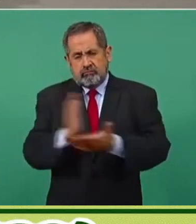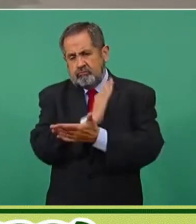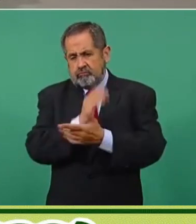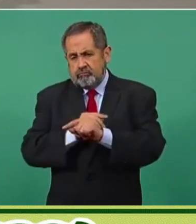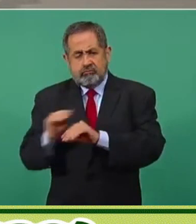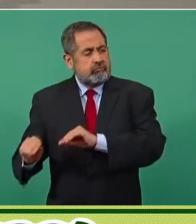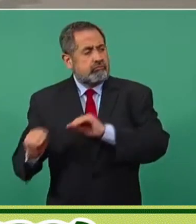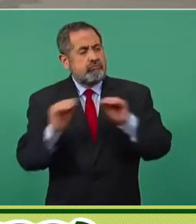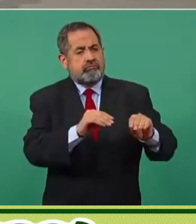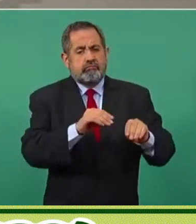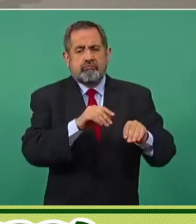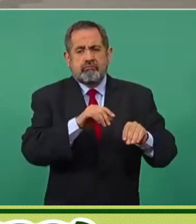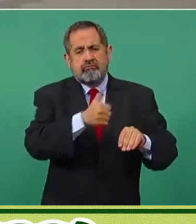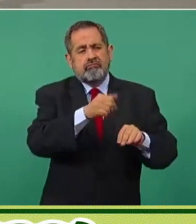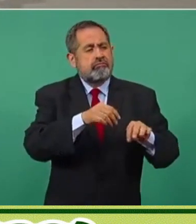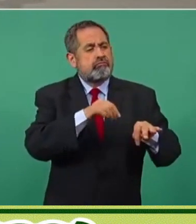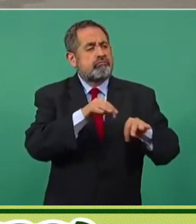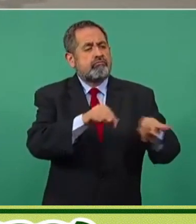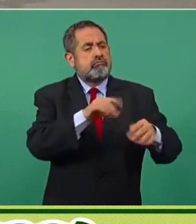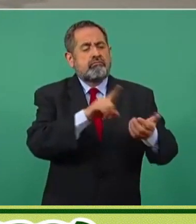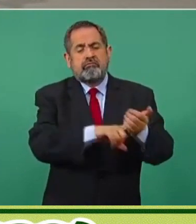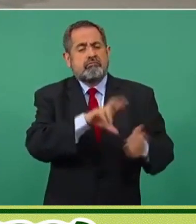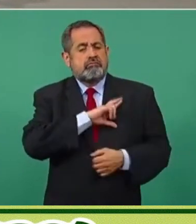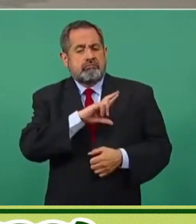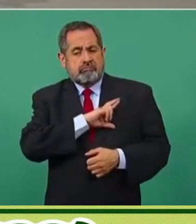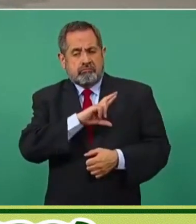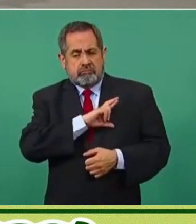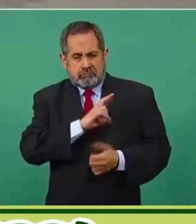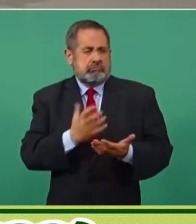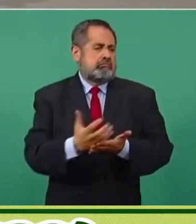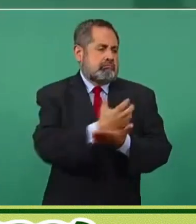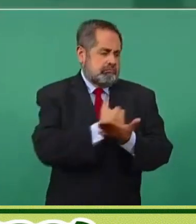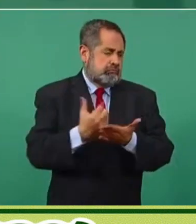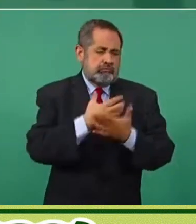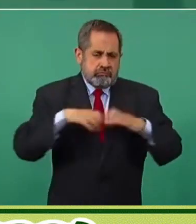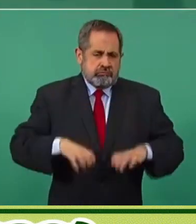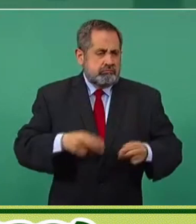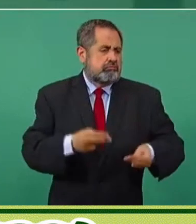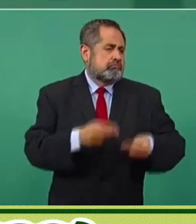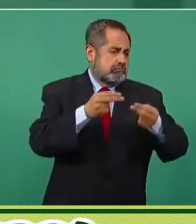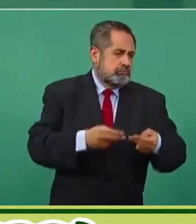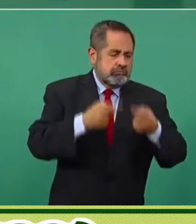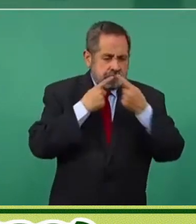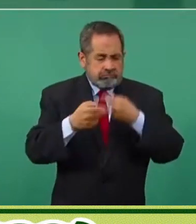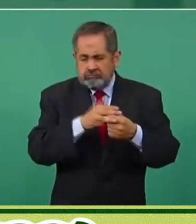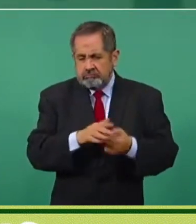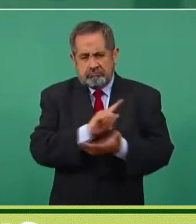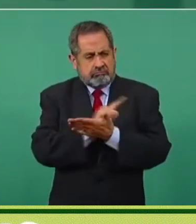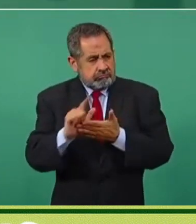dinero en el sector privado. Se pueden hacer negocios